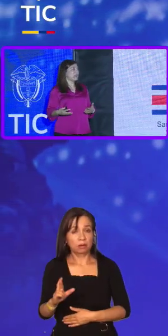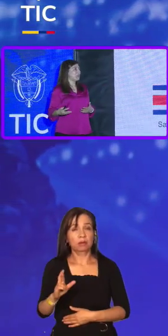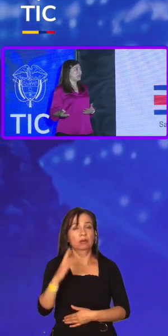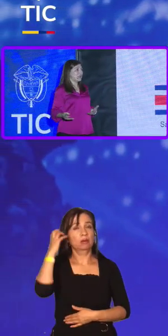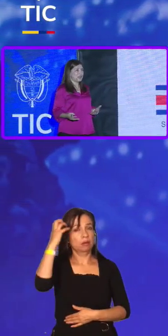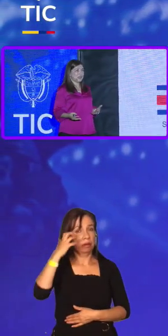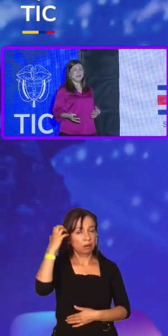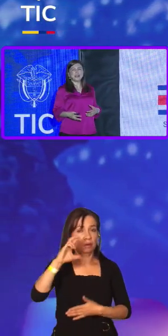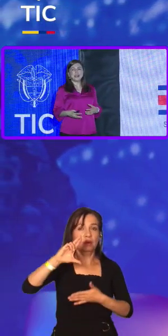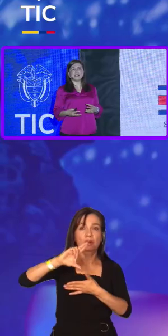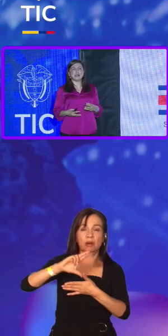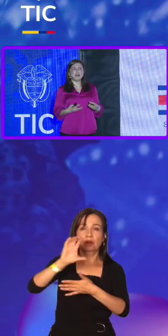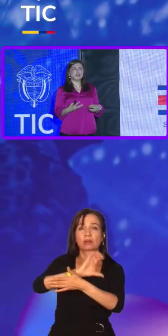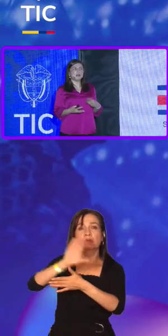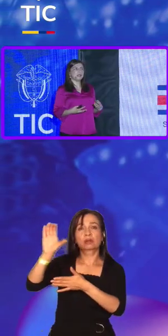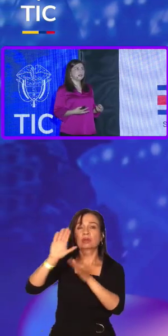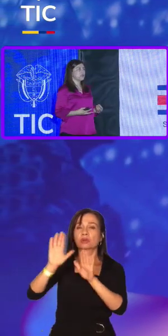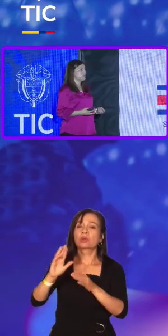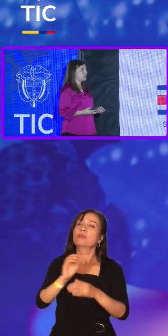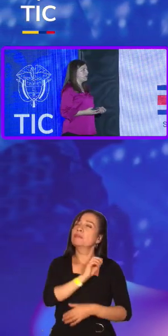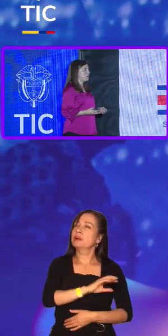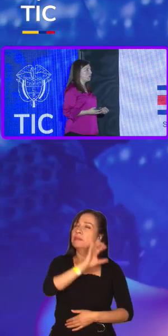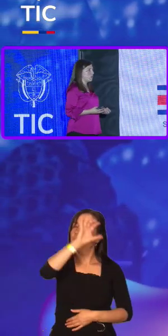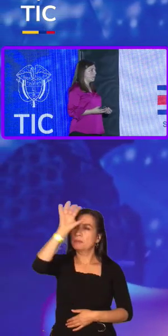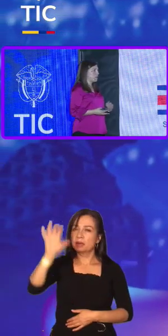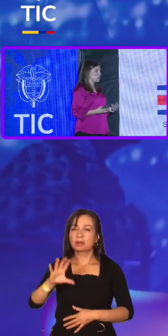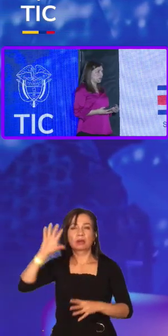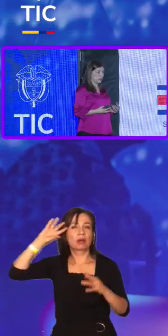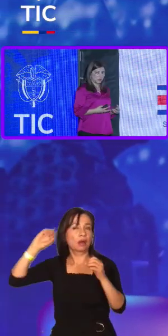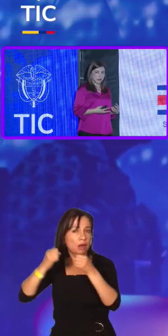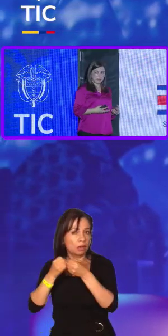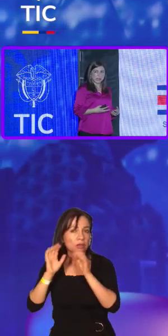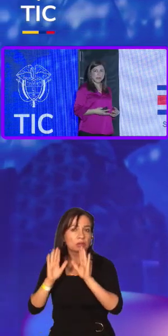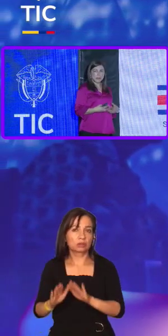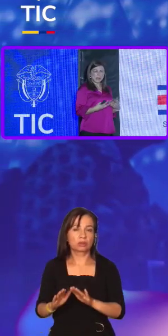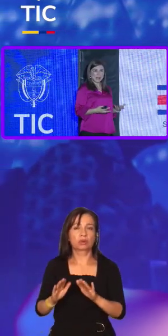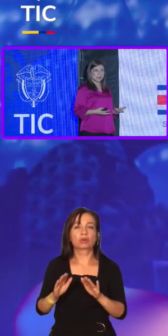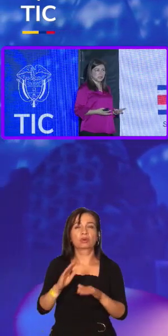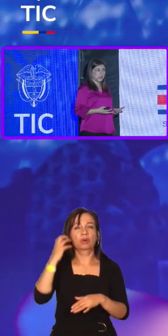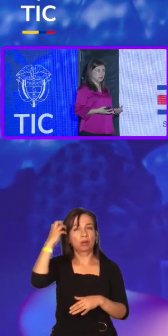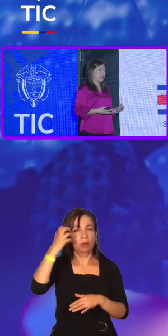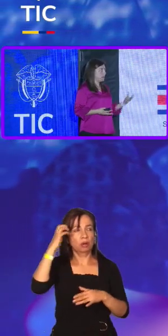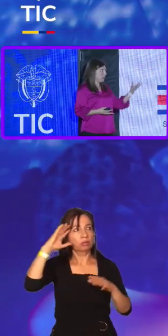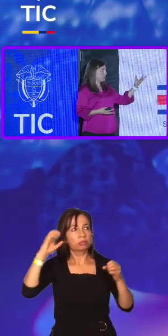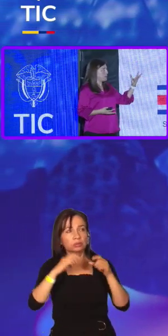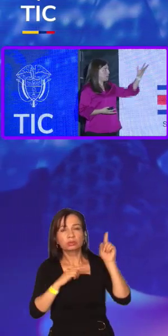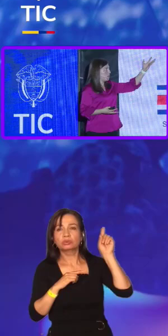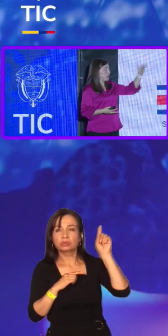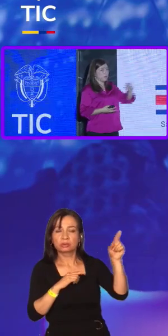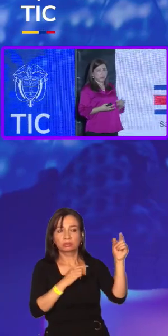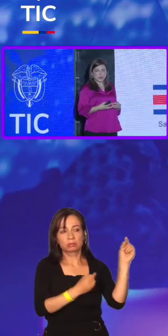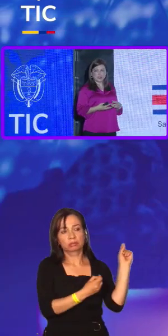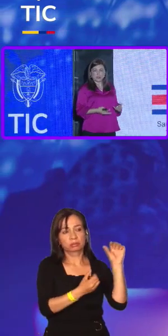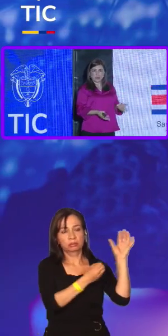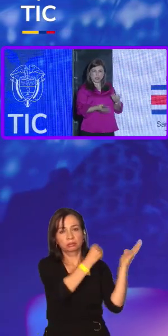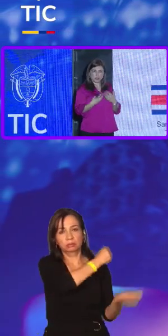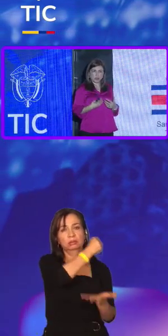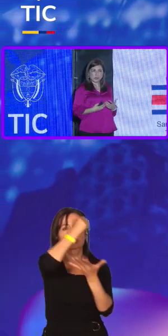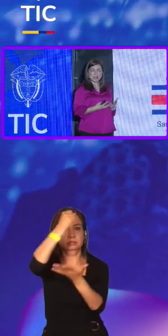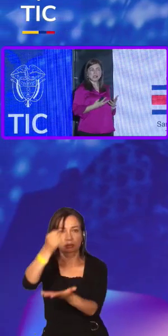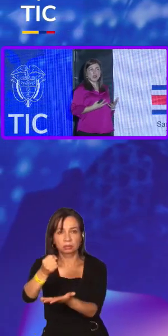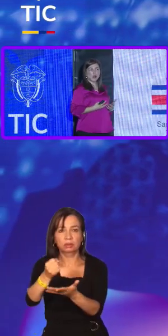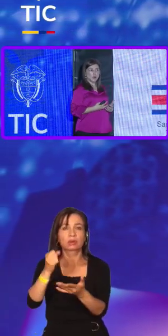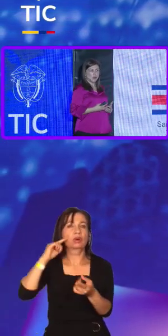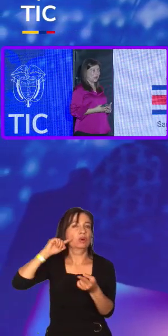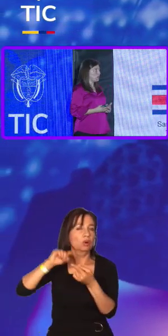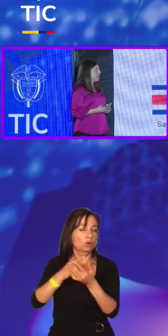la Unión Europea, América Latina y el Caribe. Y así hay varios países que han suscrito convenios con la Unión Europea para este tipo de